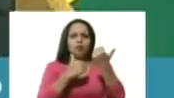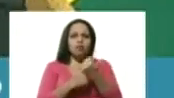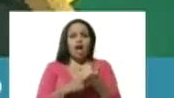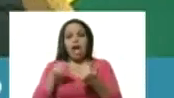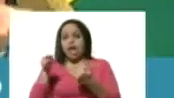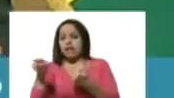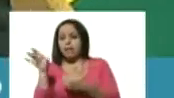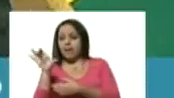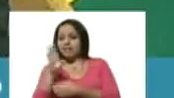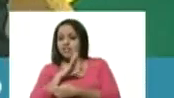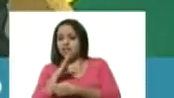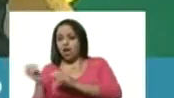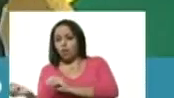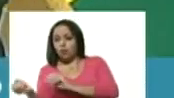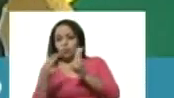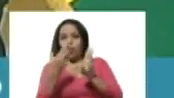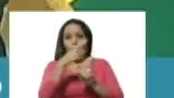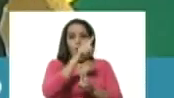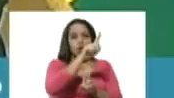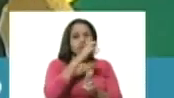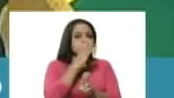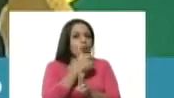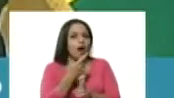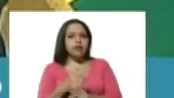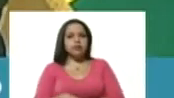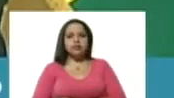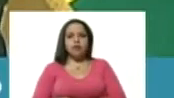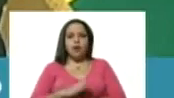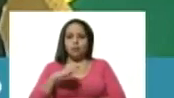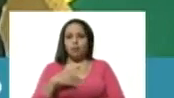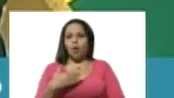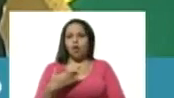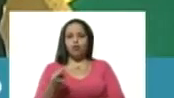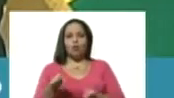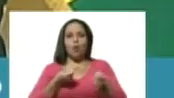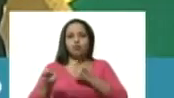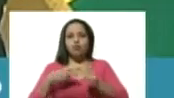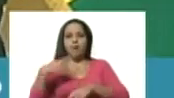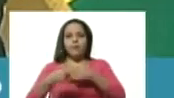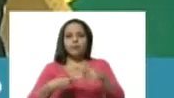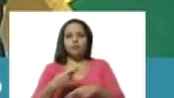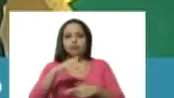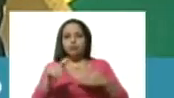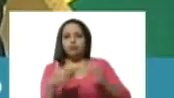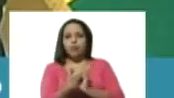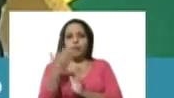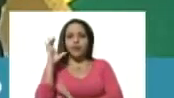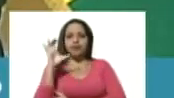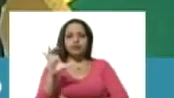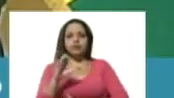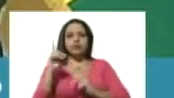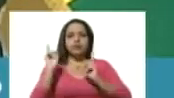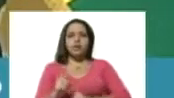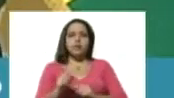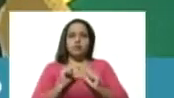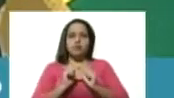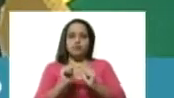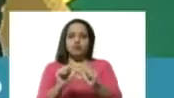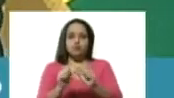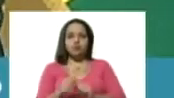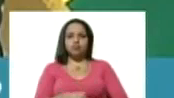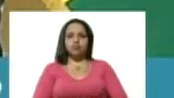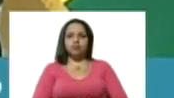otro para poder tener el control de los procesos en todos nuestros países. Y, por supuesto, continuar con la